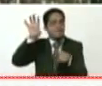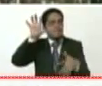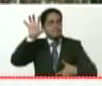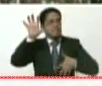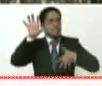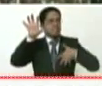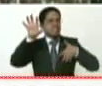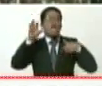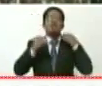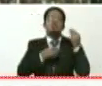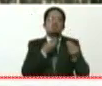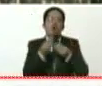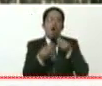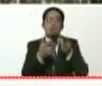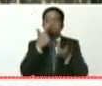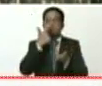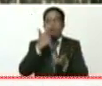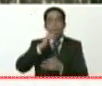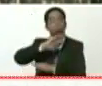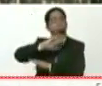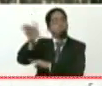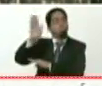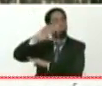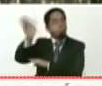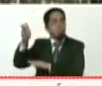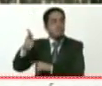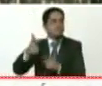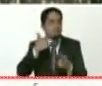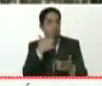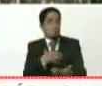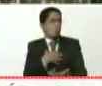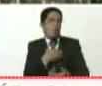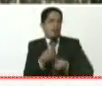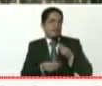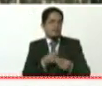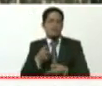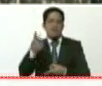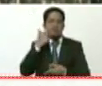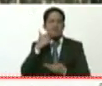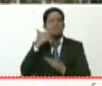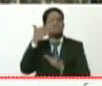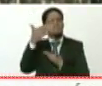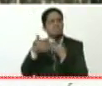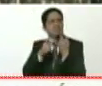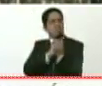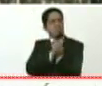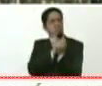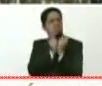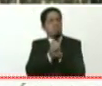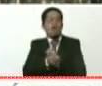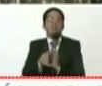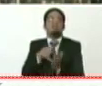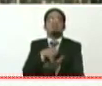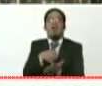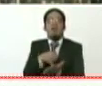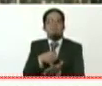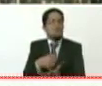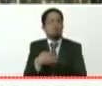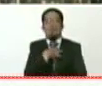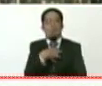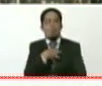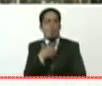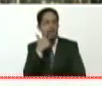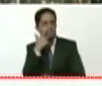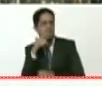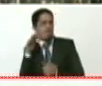desesperado por sus derrotas en Venezuela, por su debilitamiento en Venezuela. No han podido ni podrán con